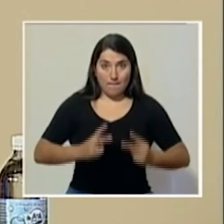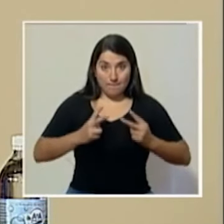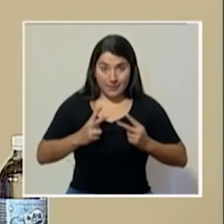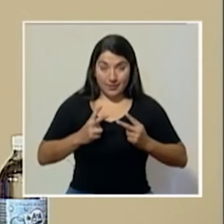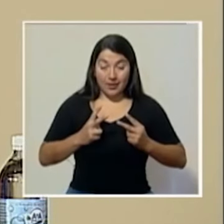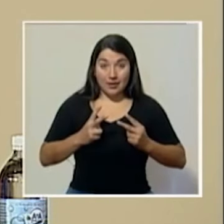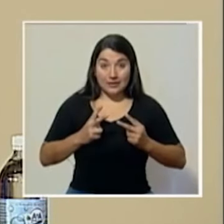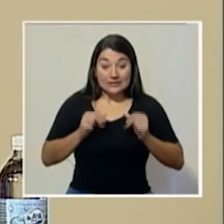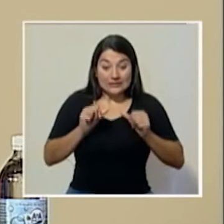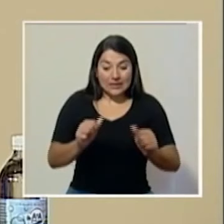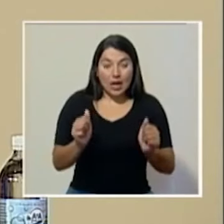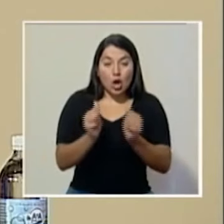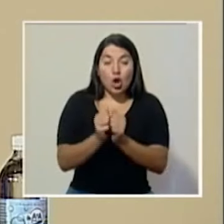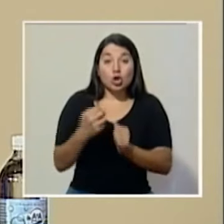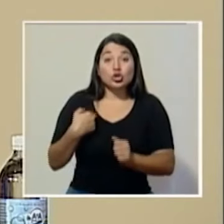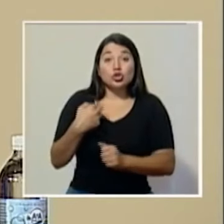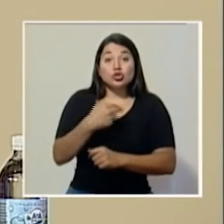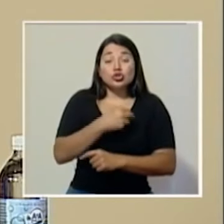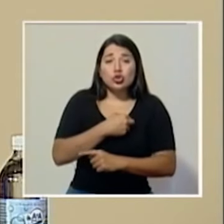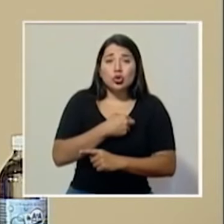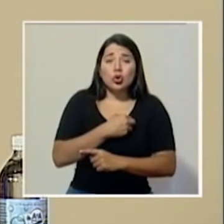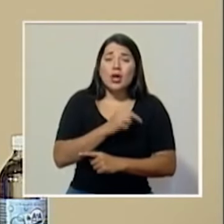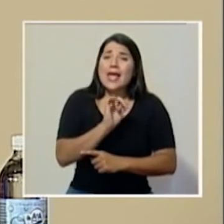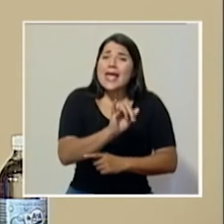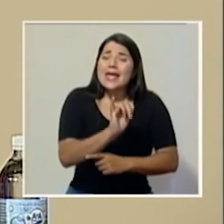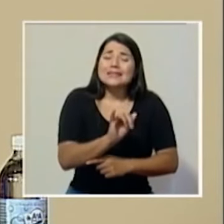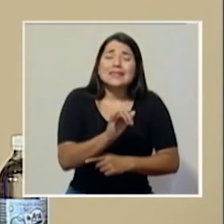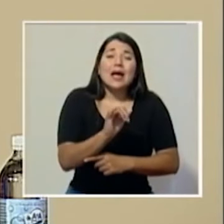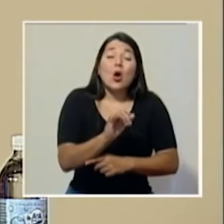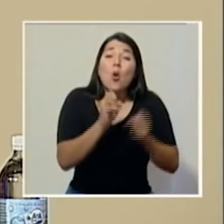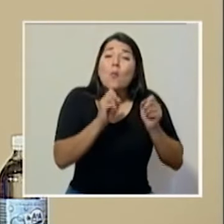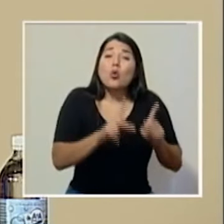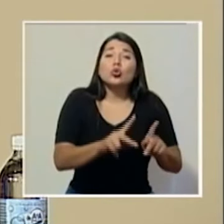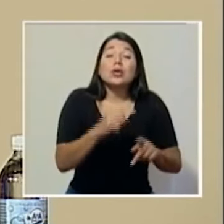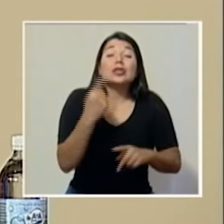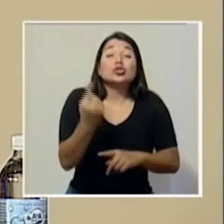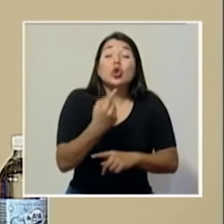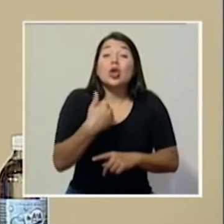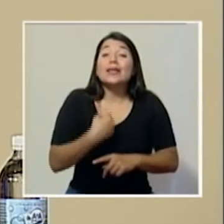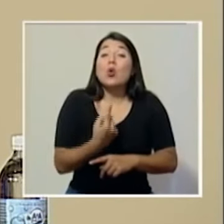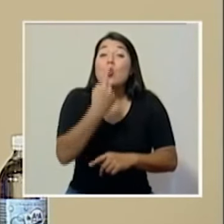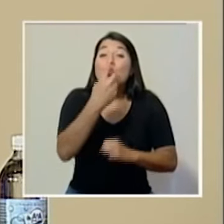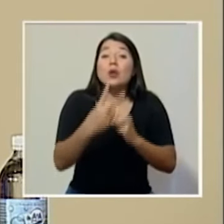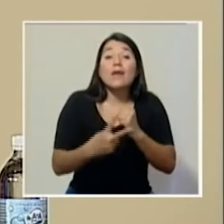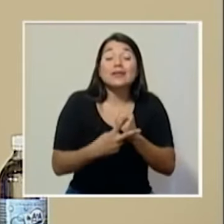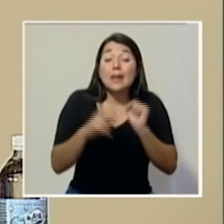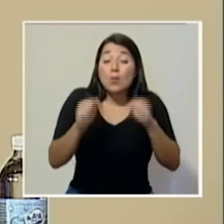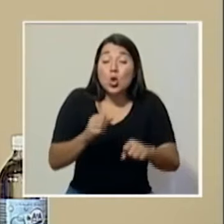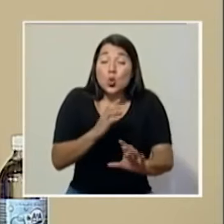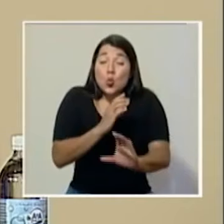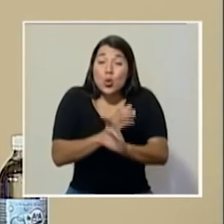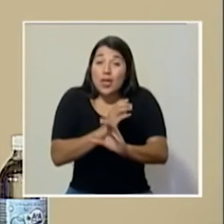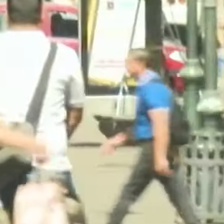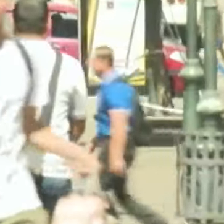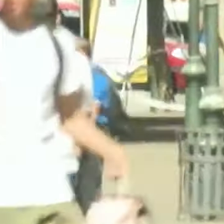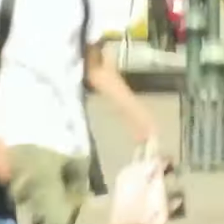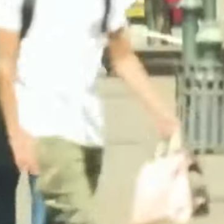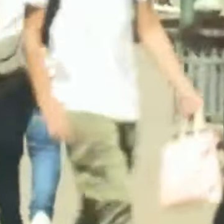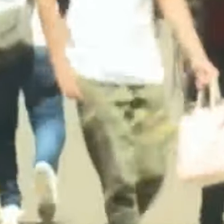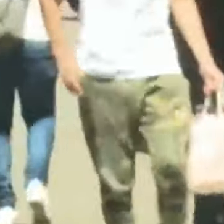con nosotros. Eso solamente, también esa oportunidad la vamos a tener solamente una vez, de poder cuidarnos así, de esta forma como lo estamos